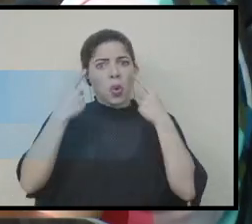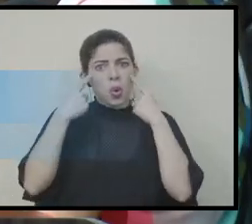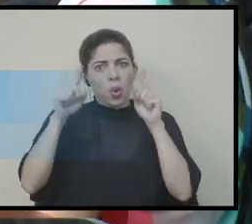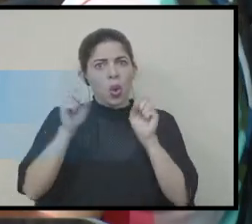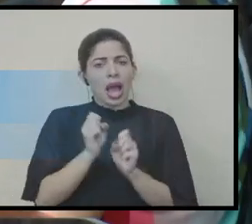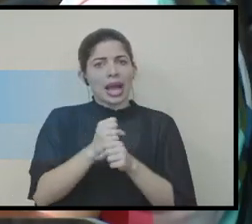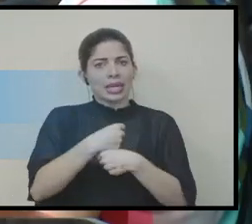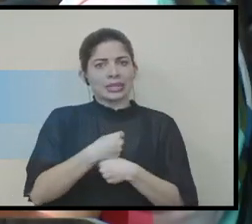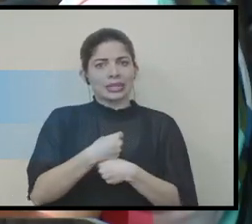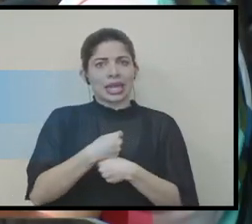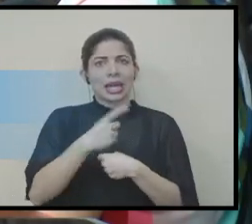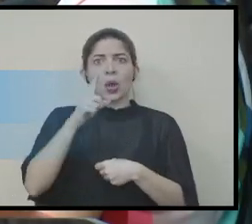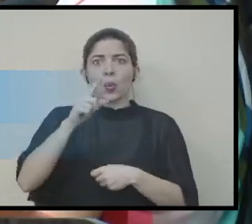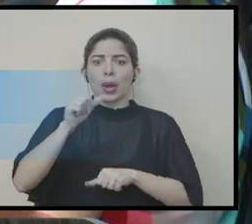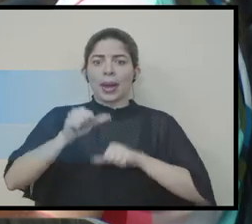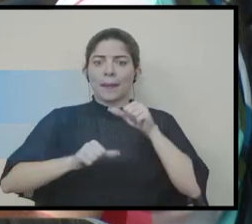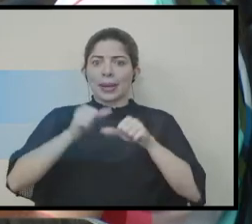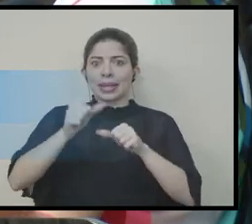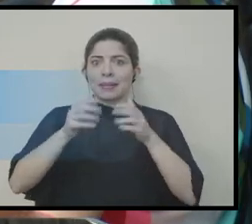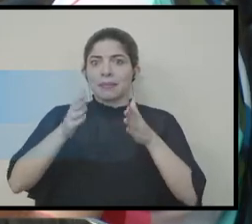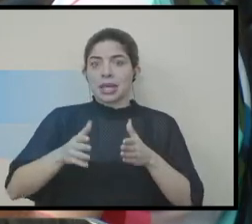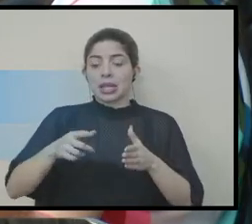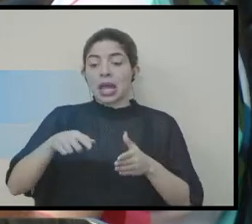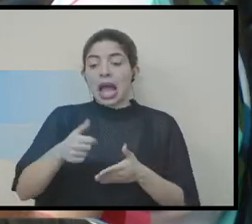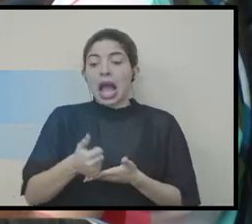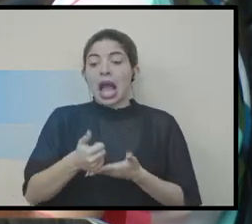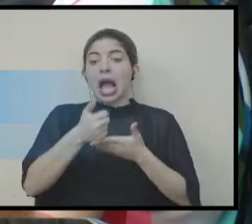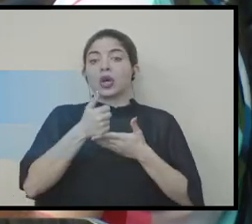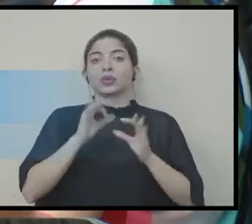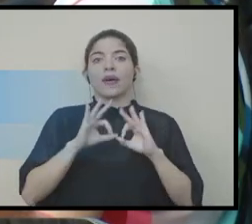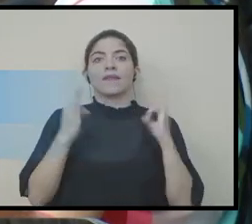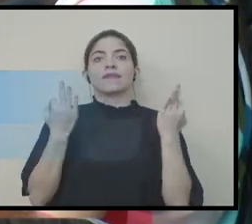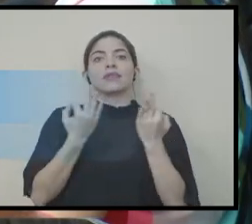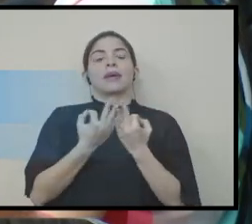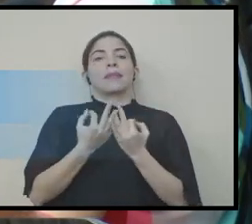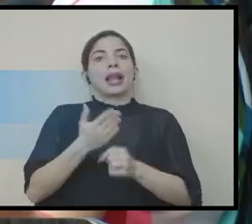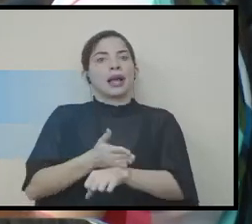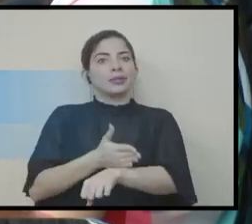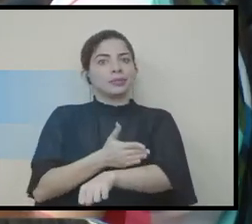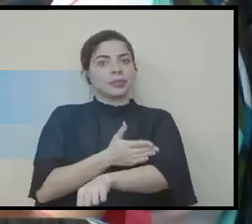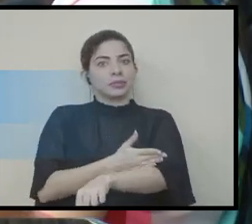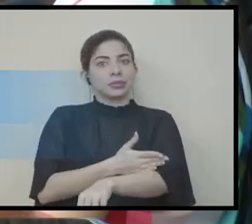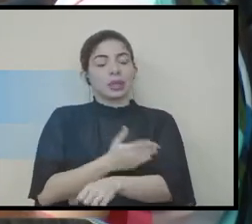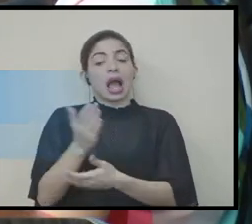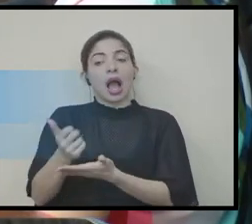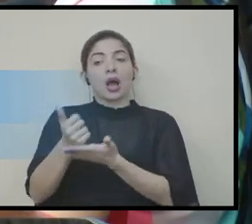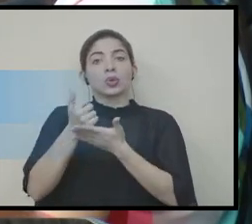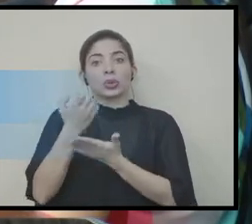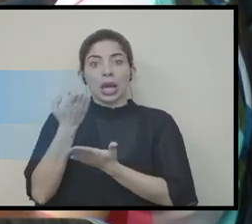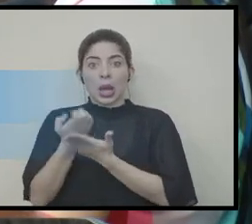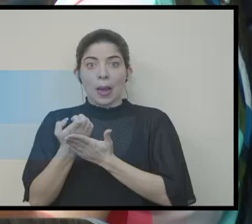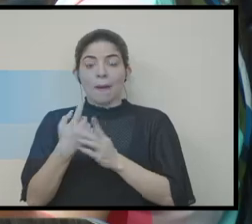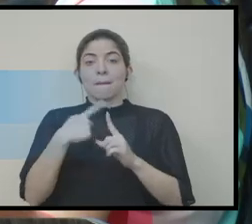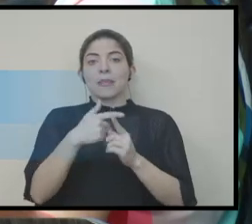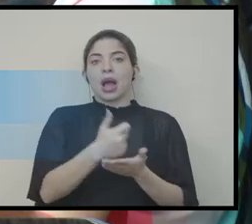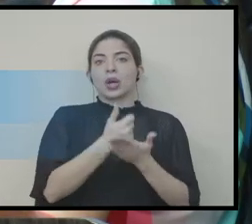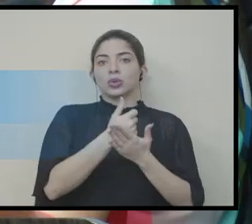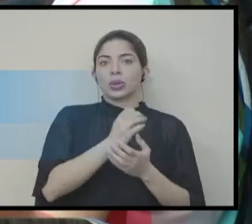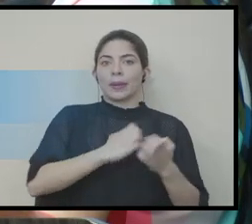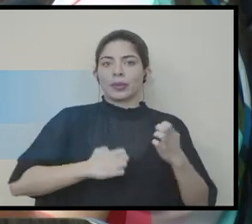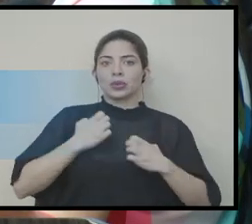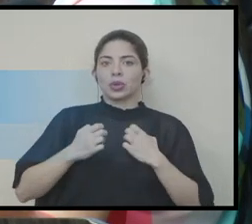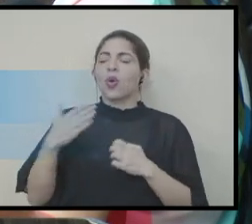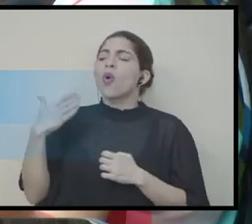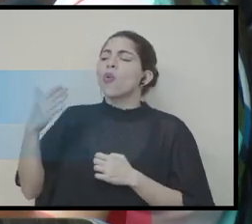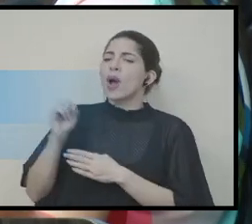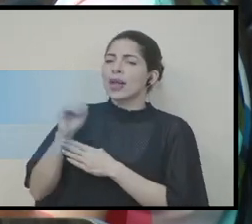hacer un emprendimiento que nos ayudara a salir como familia y nos ayudara en la parte económica y en la parte emocional. ¿Cuándo fue